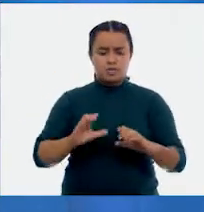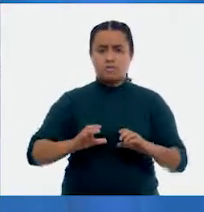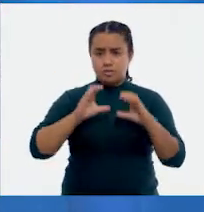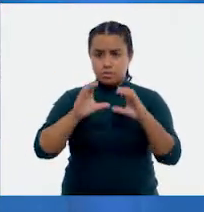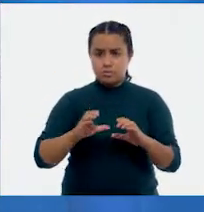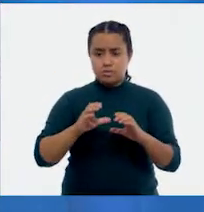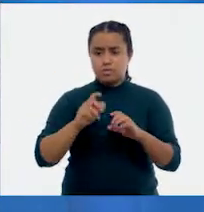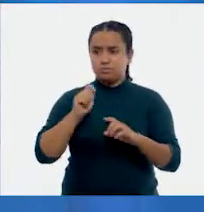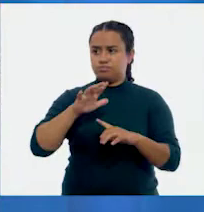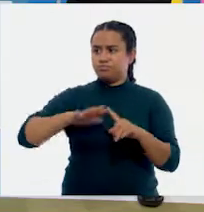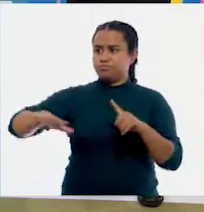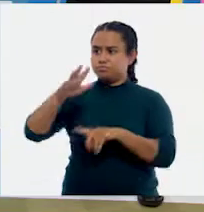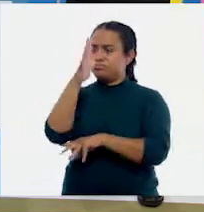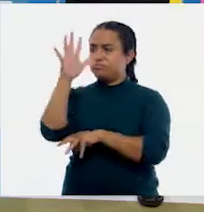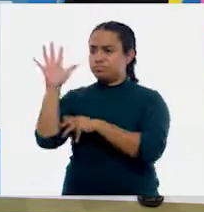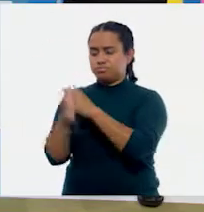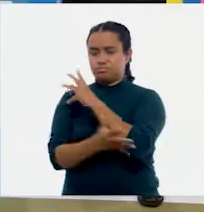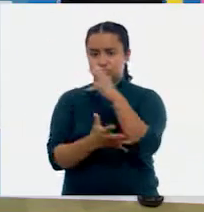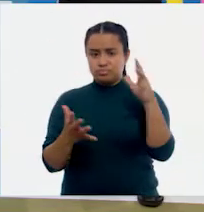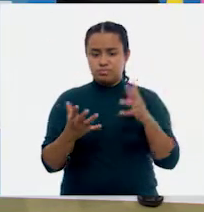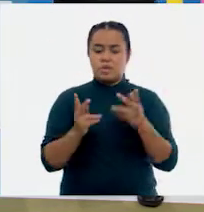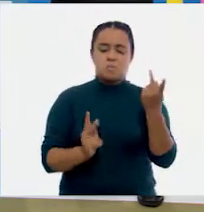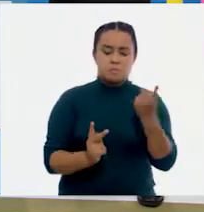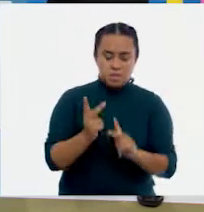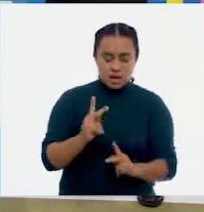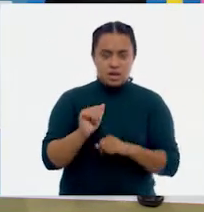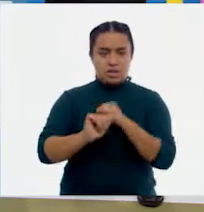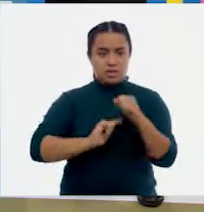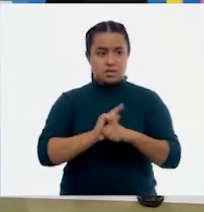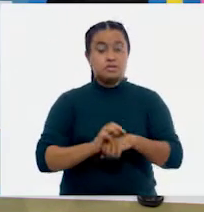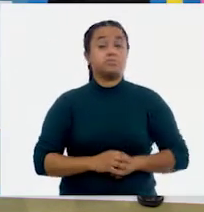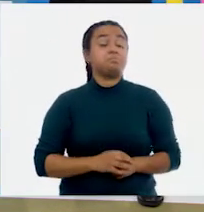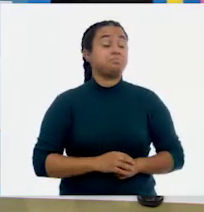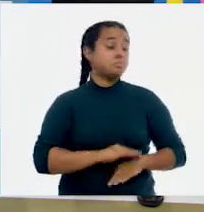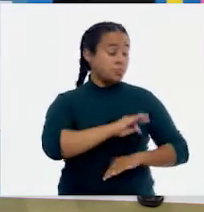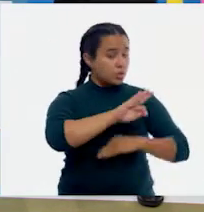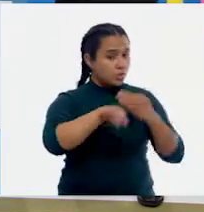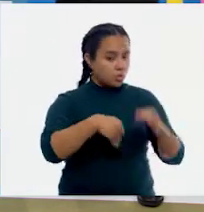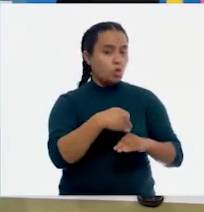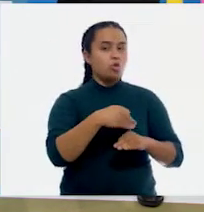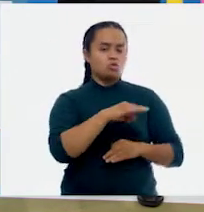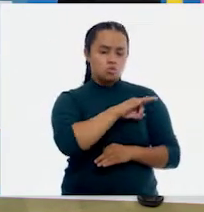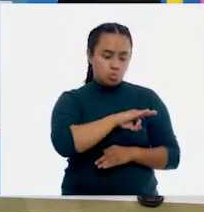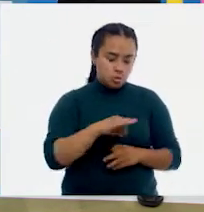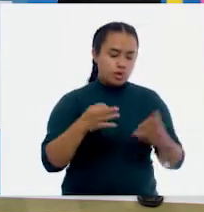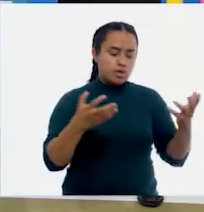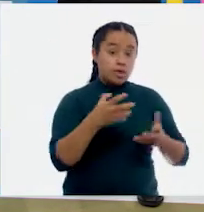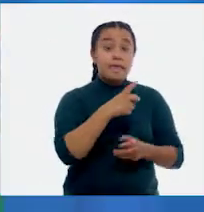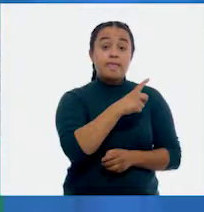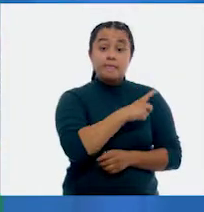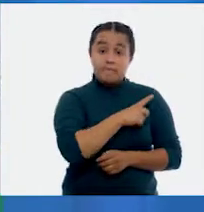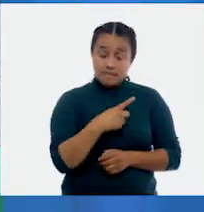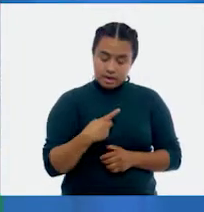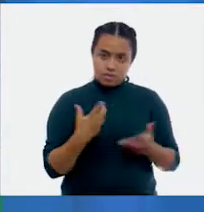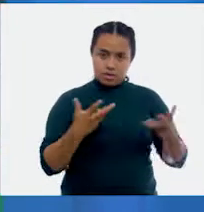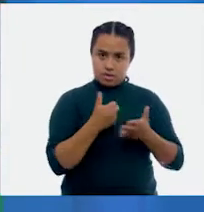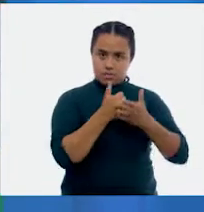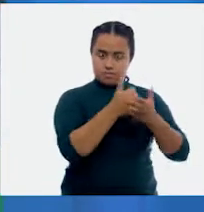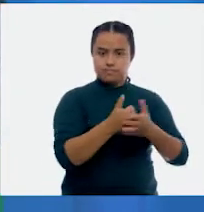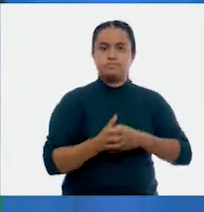cuidado del ambiente. Y todas y todos podemos y debemos ayudar.